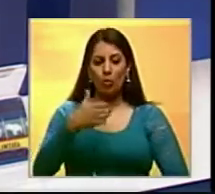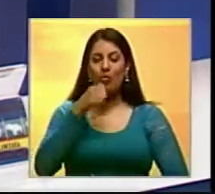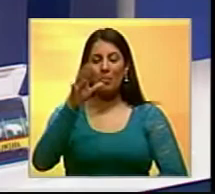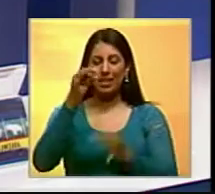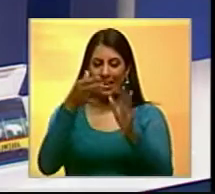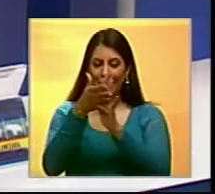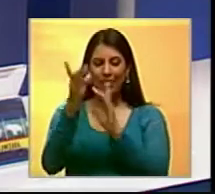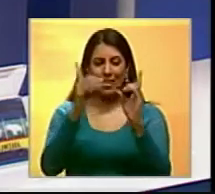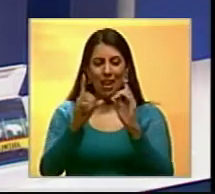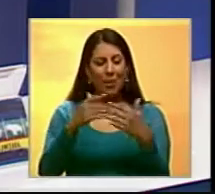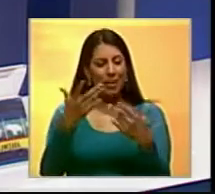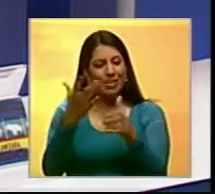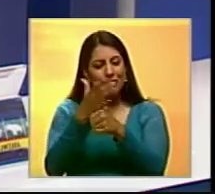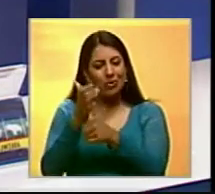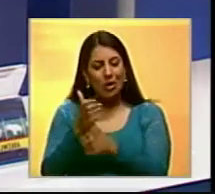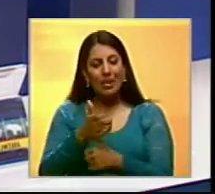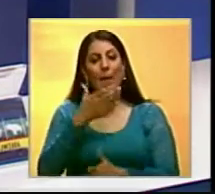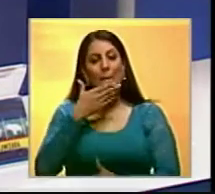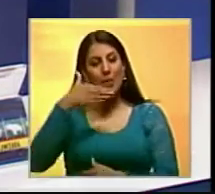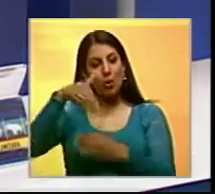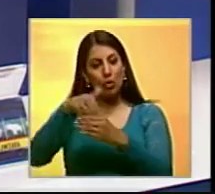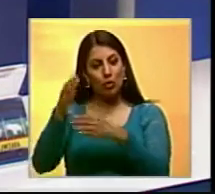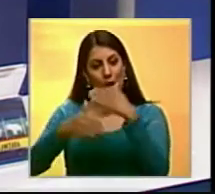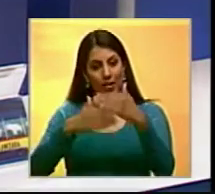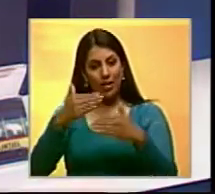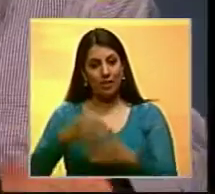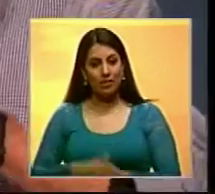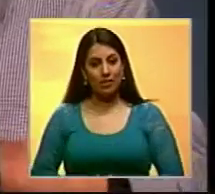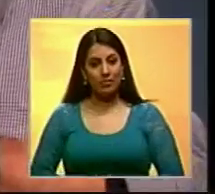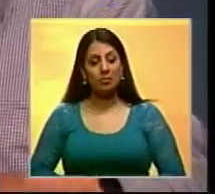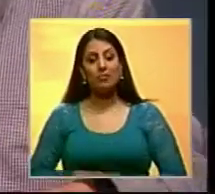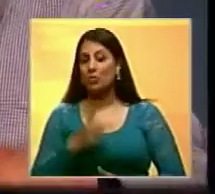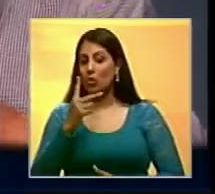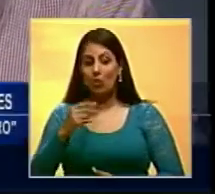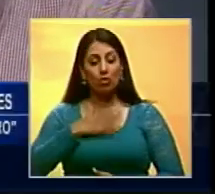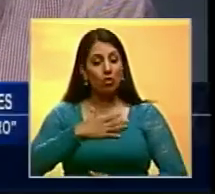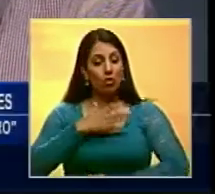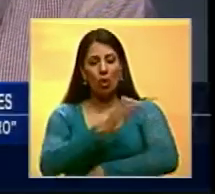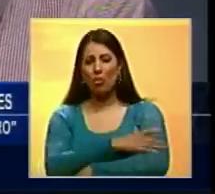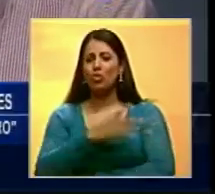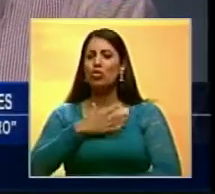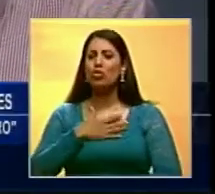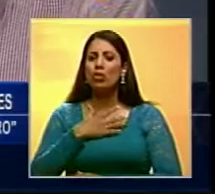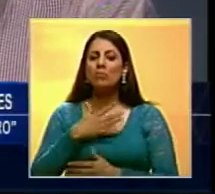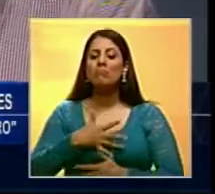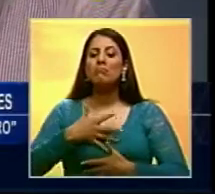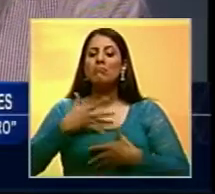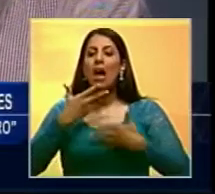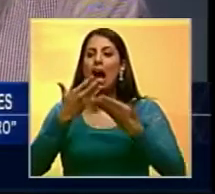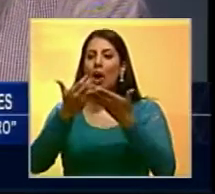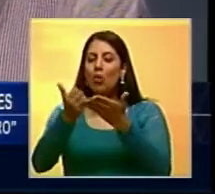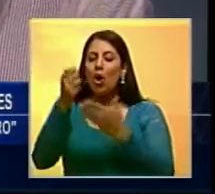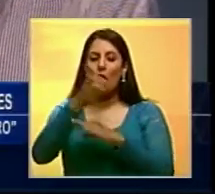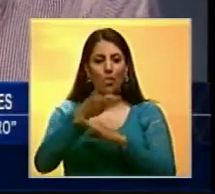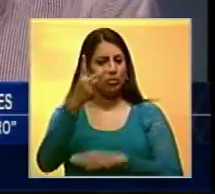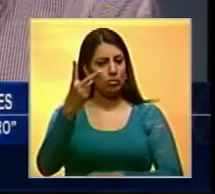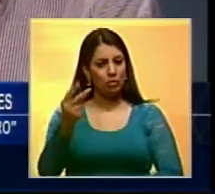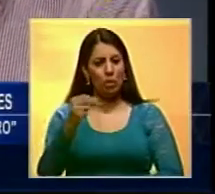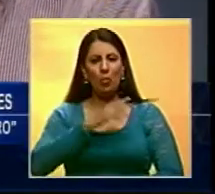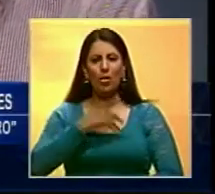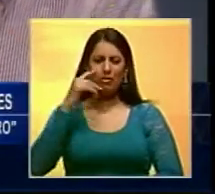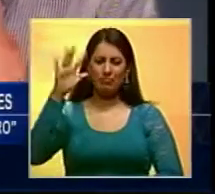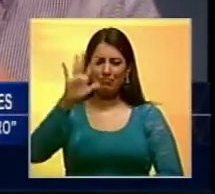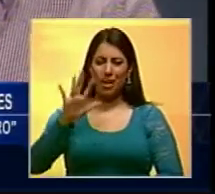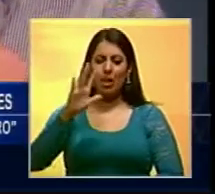mesas de diálogo es para lograr que se convoquen elecciones adelantadas. Negó que la oposición esté dándole un respiro al gobierno porque están conscientes